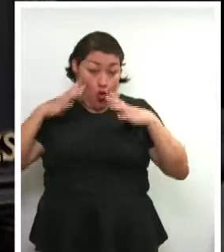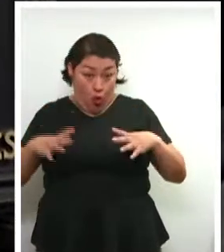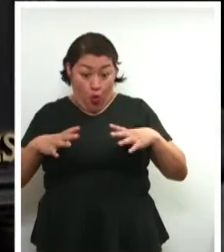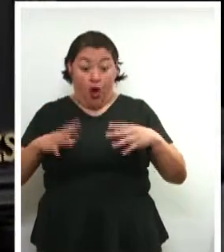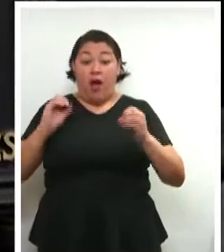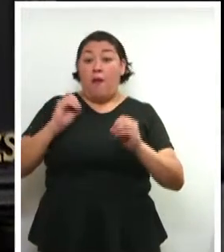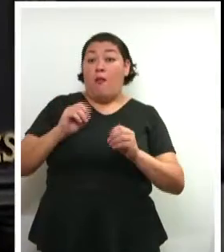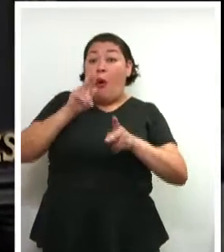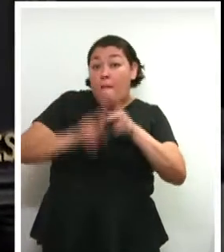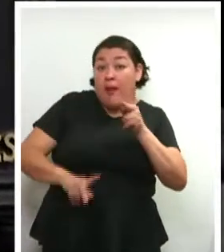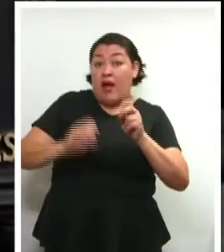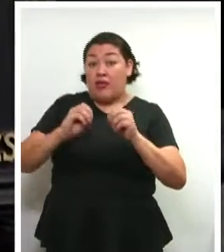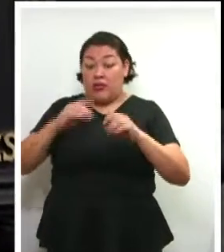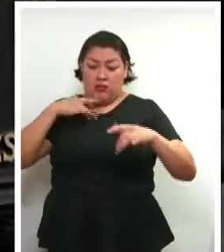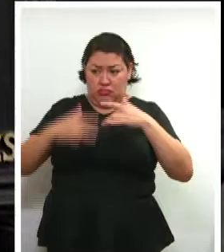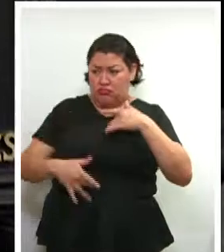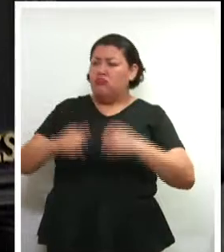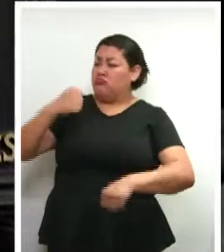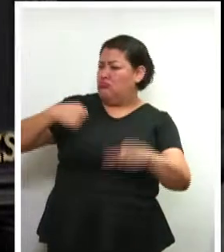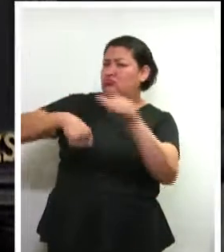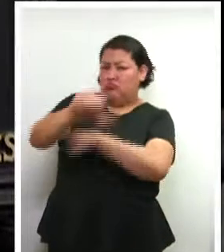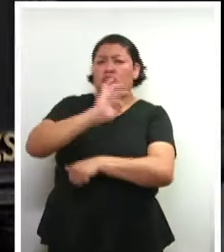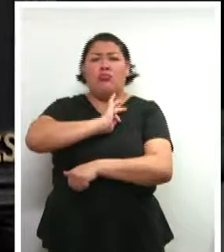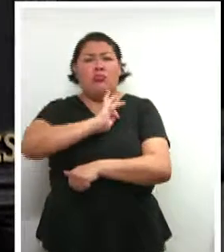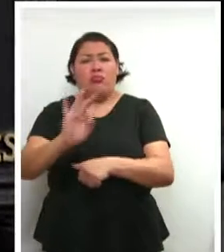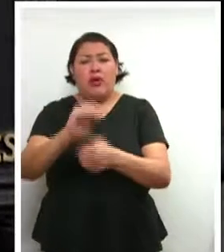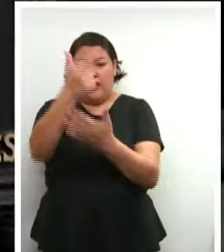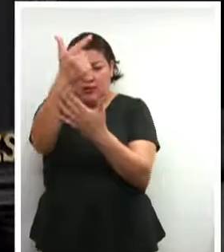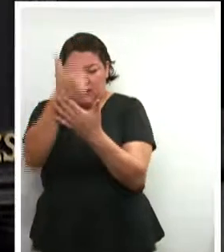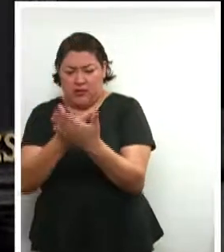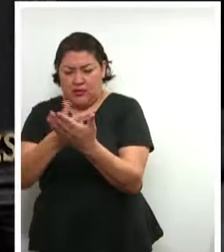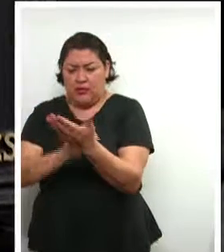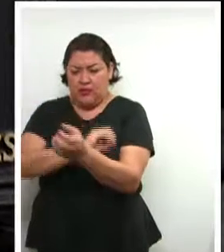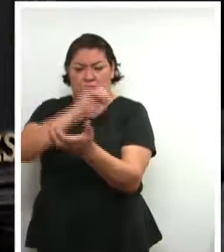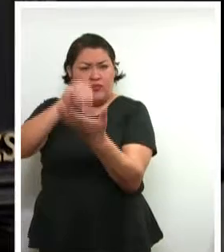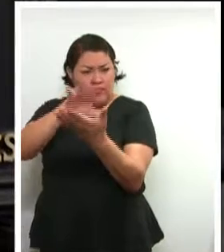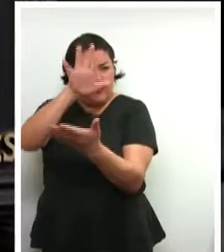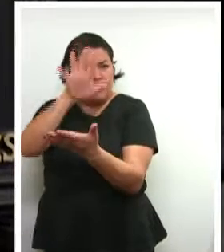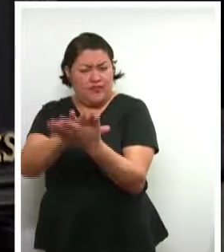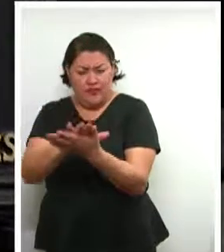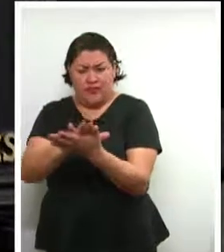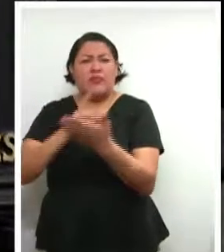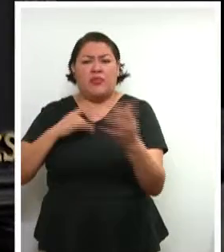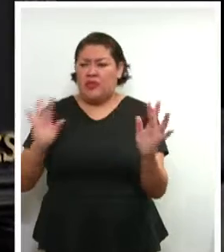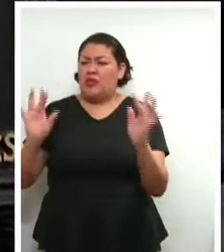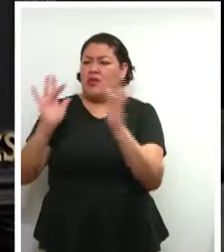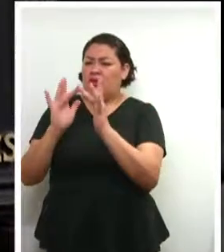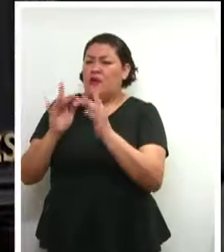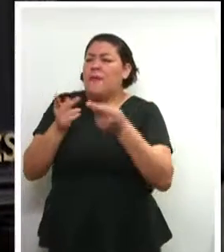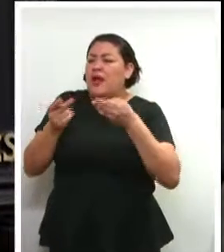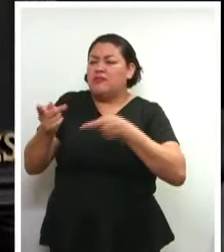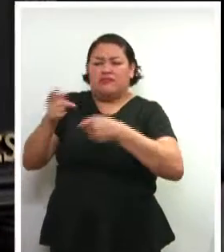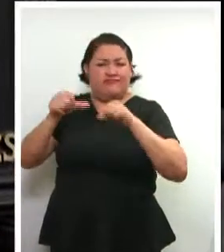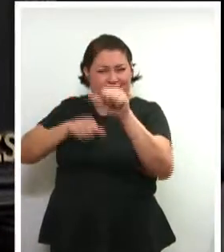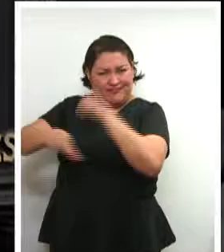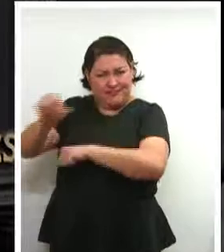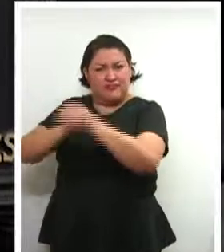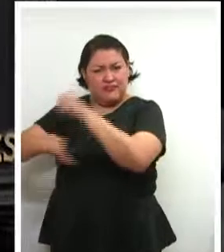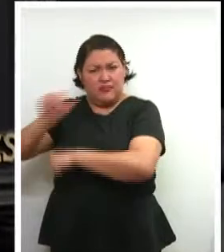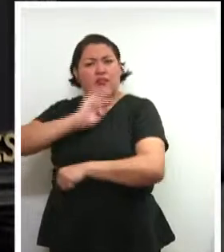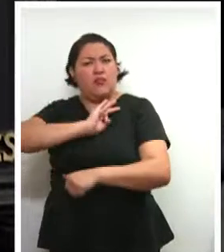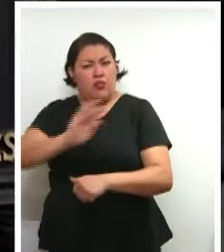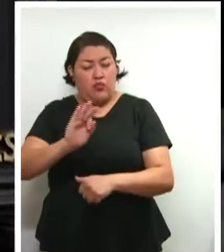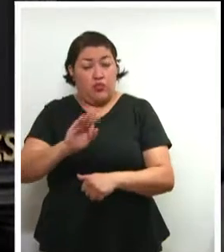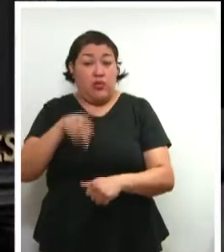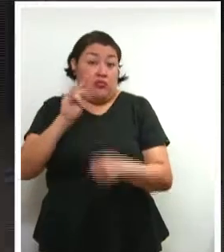células se evidenciará en el sistema de registro de trasplantes, órganos y tejidos y células de la Ciudad de México que